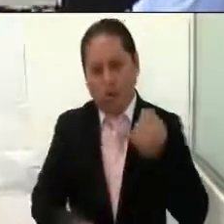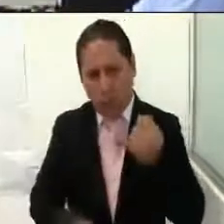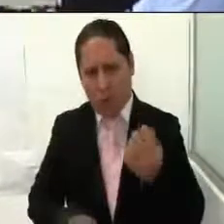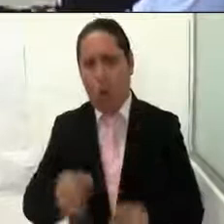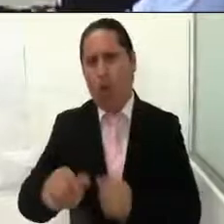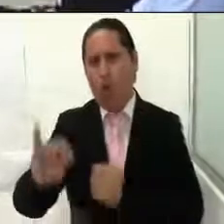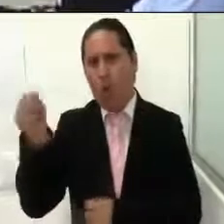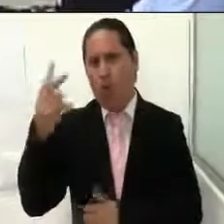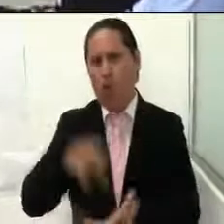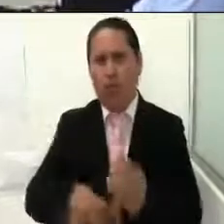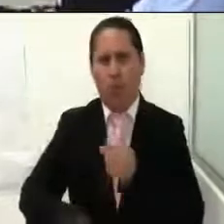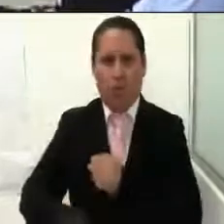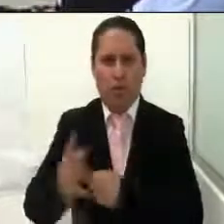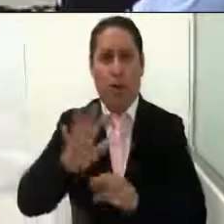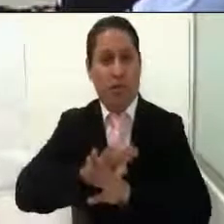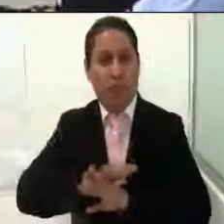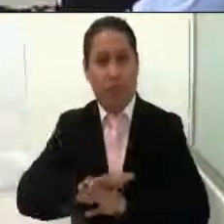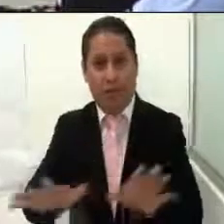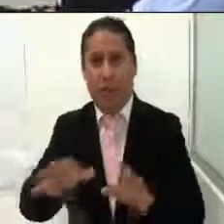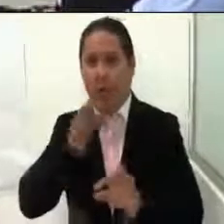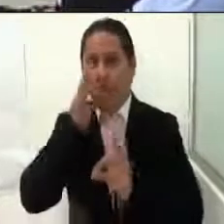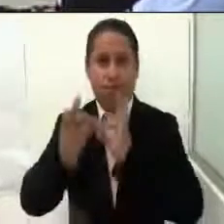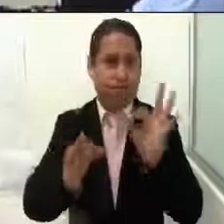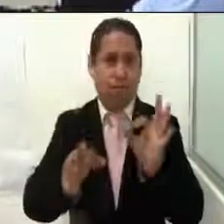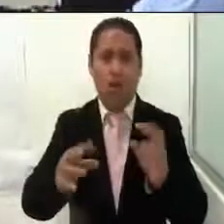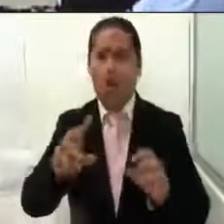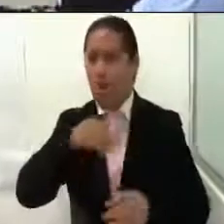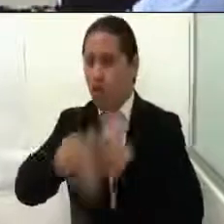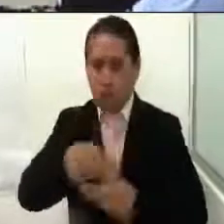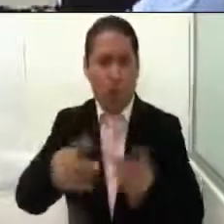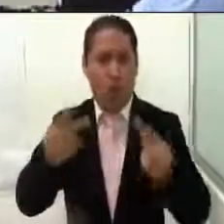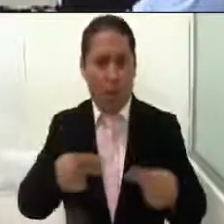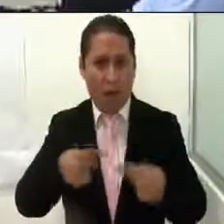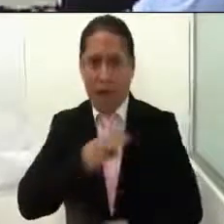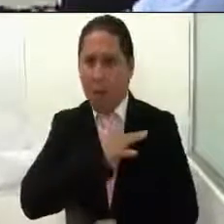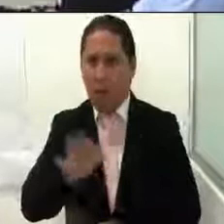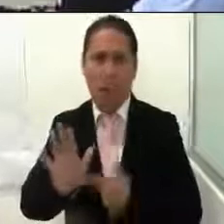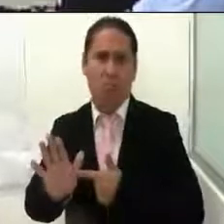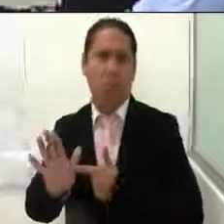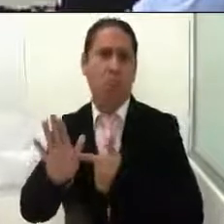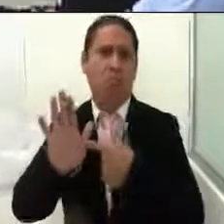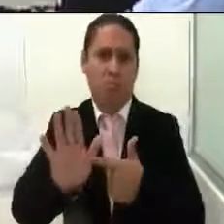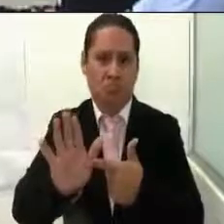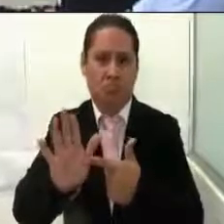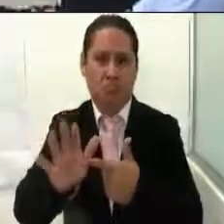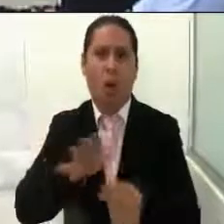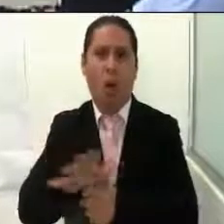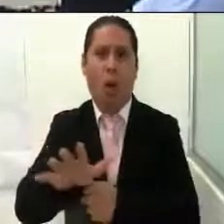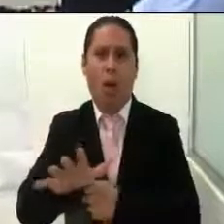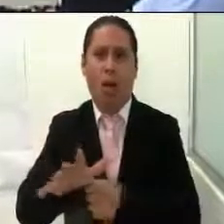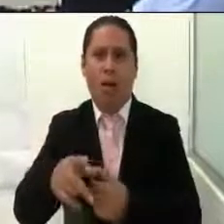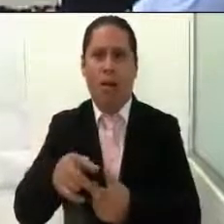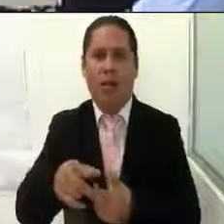se decretó que toda persona tiene derecho a la identidad y así a ser registrado de manera